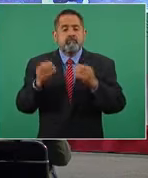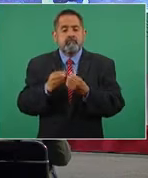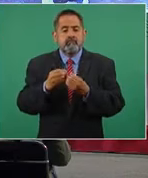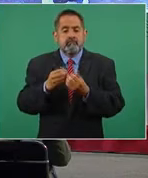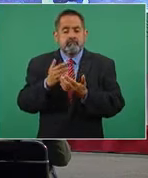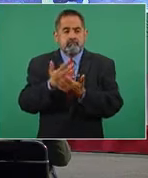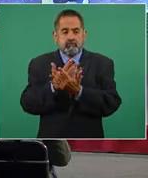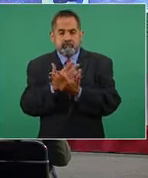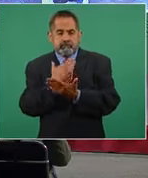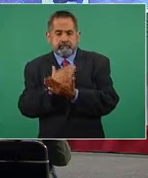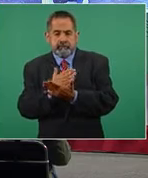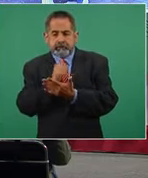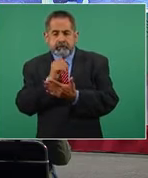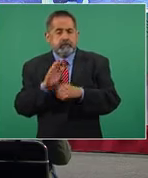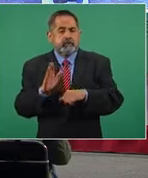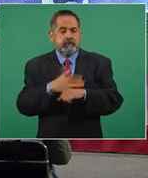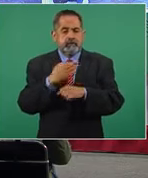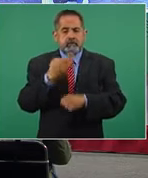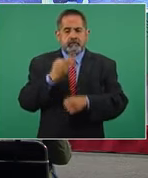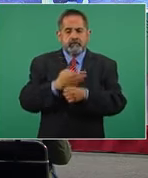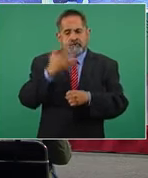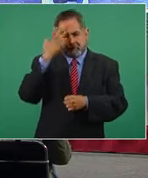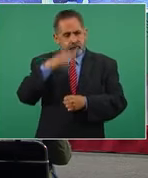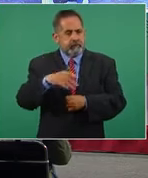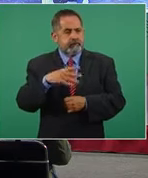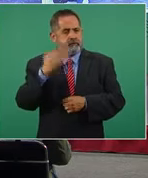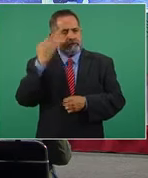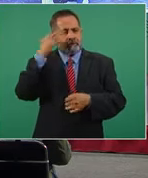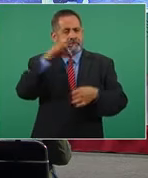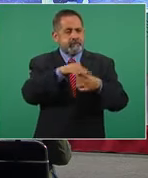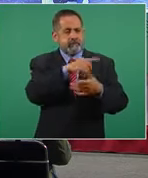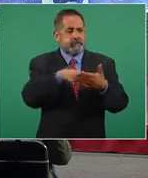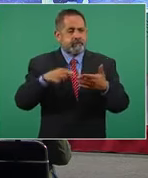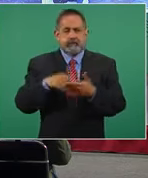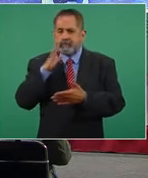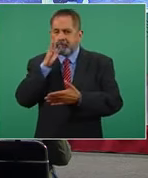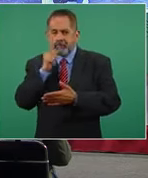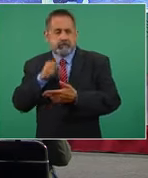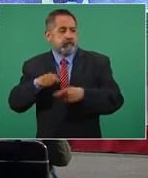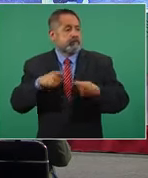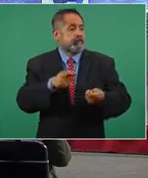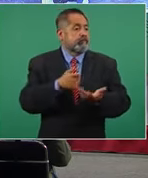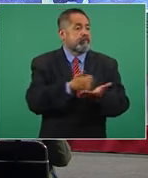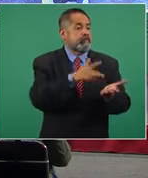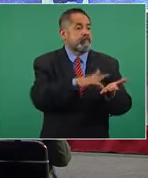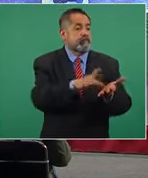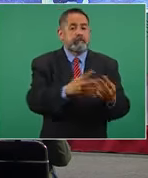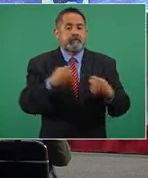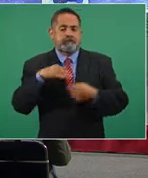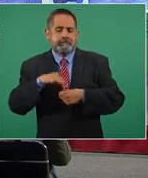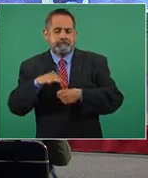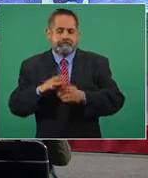parado porque está la veda electoral, pero estos son lo que se pudo